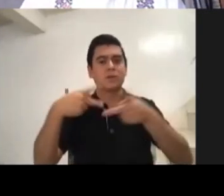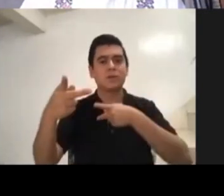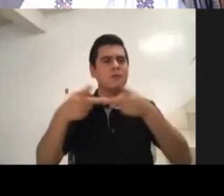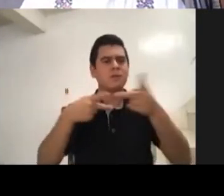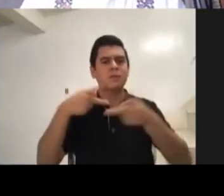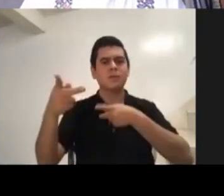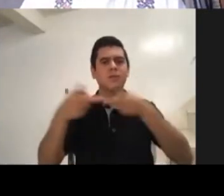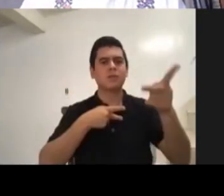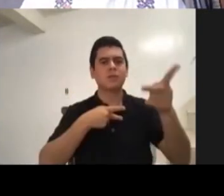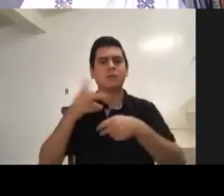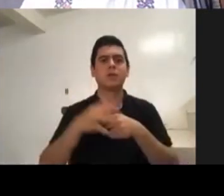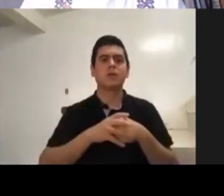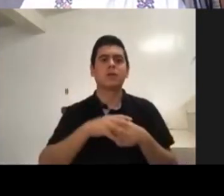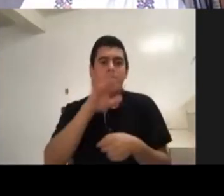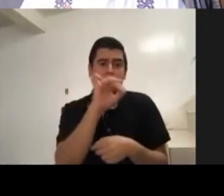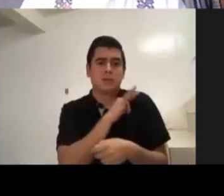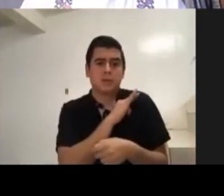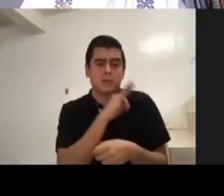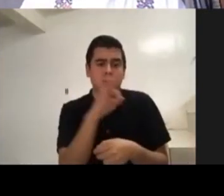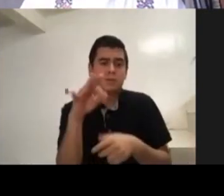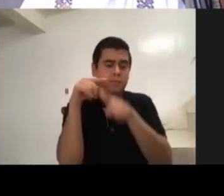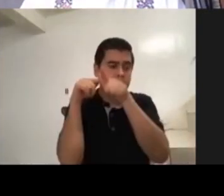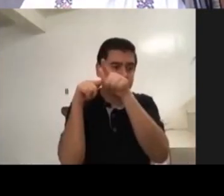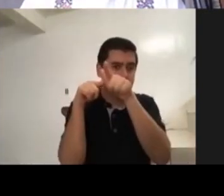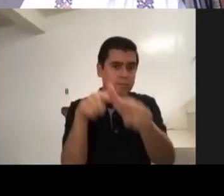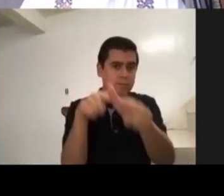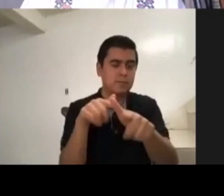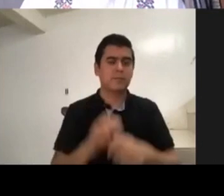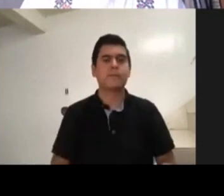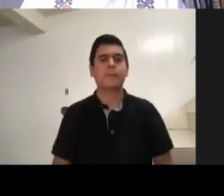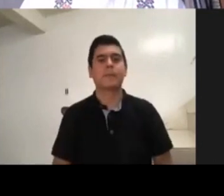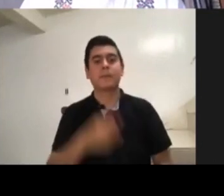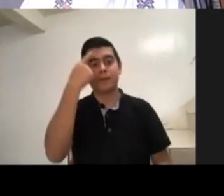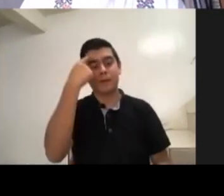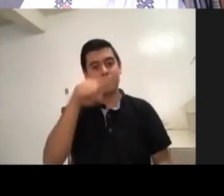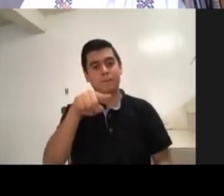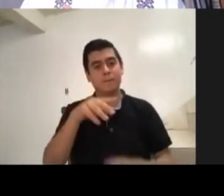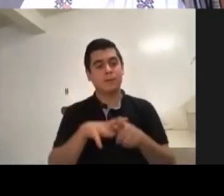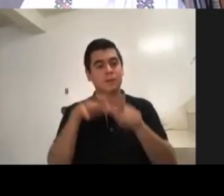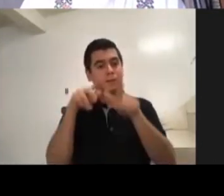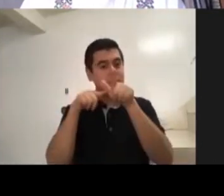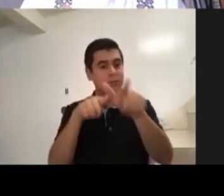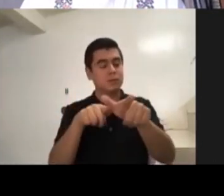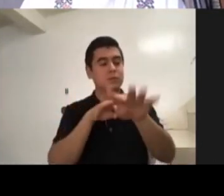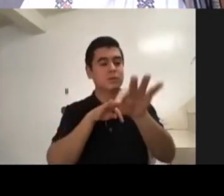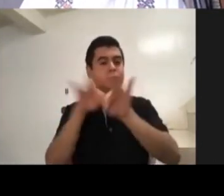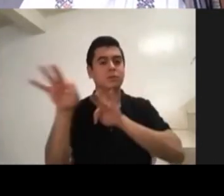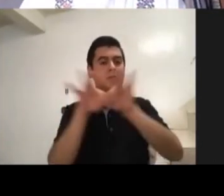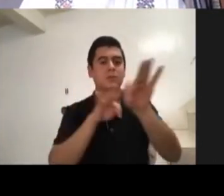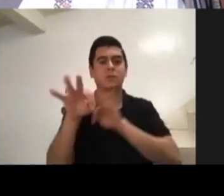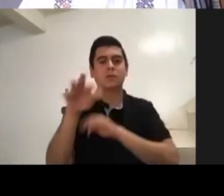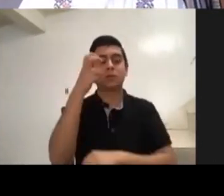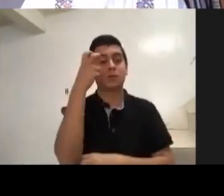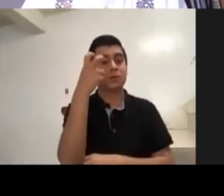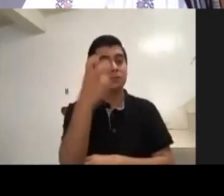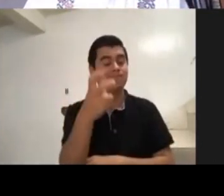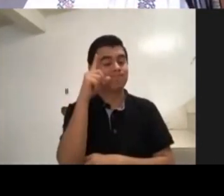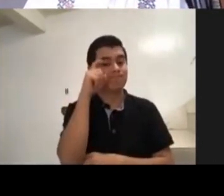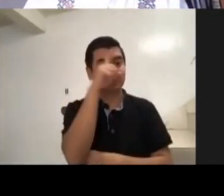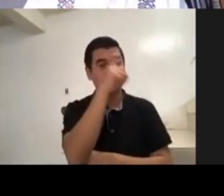las herramientas y la resiliencia para enfrentar esto, que será duro, pero que es